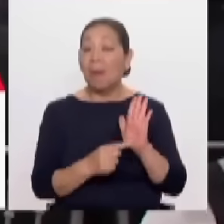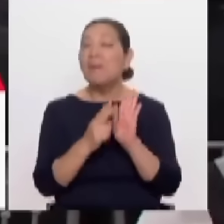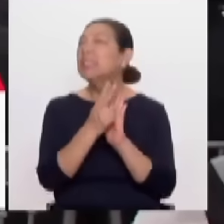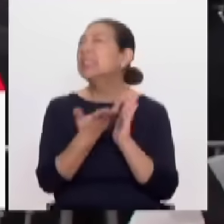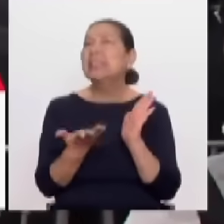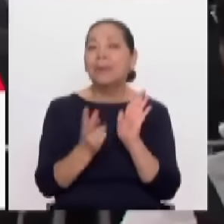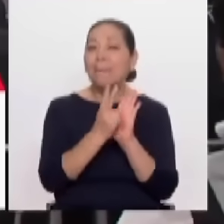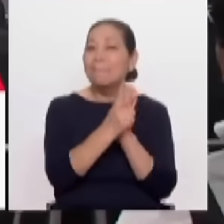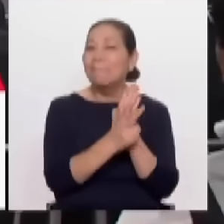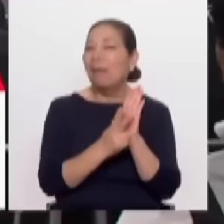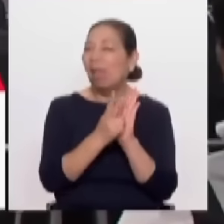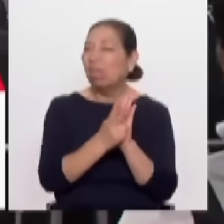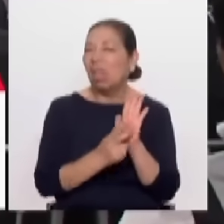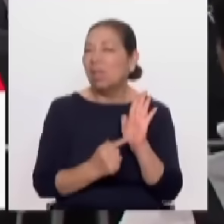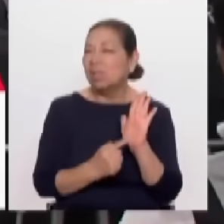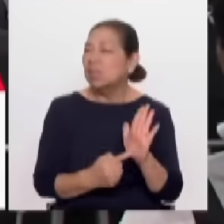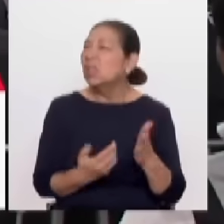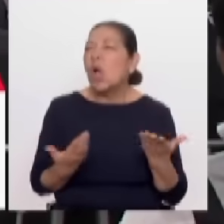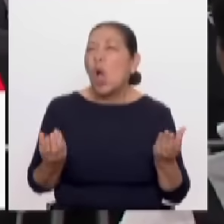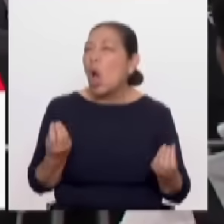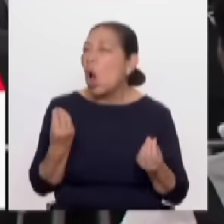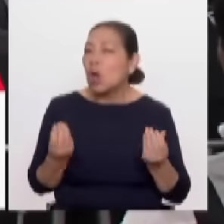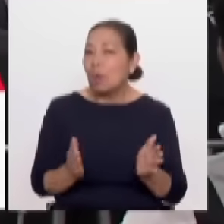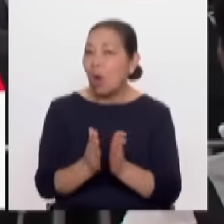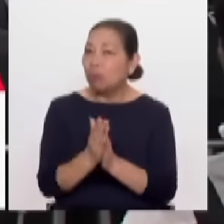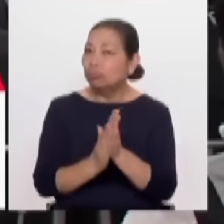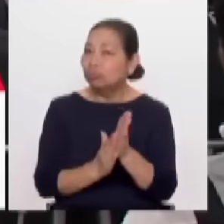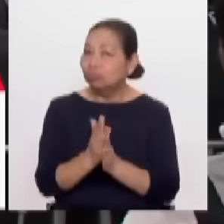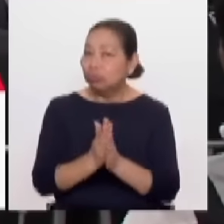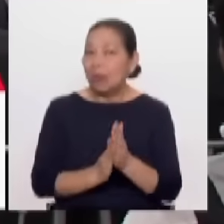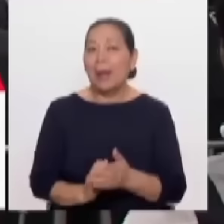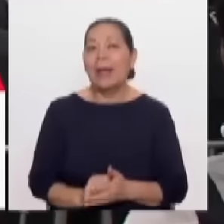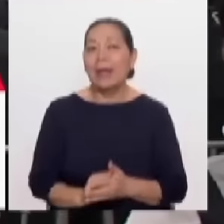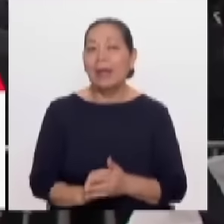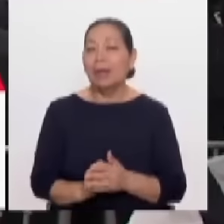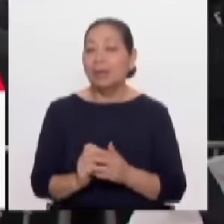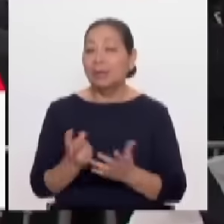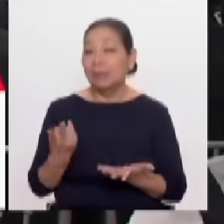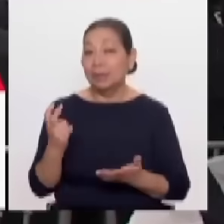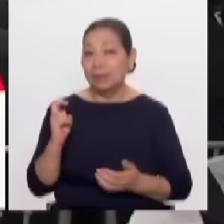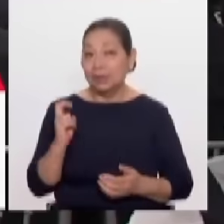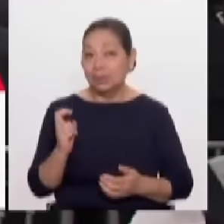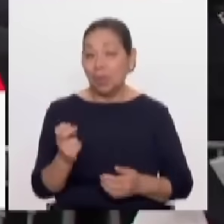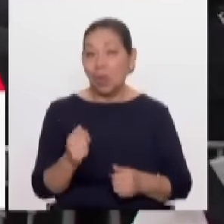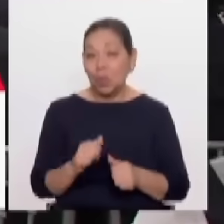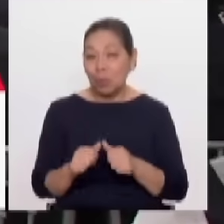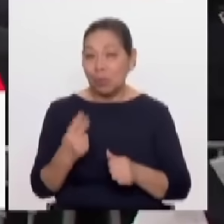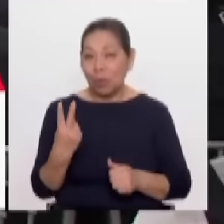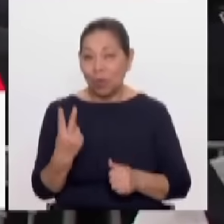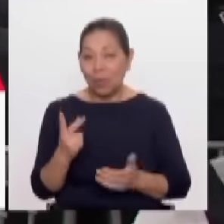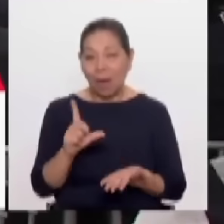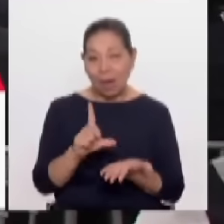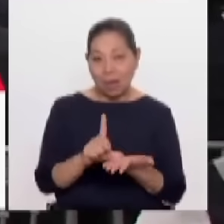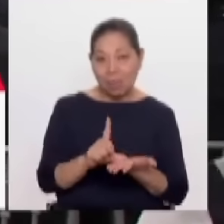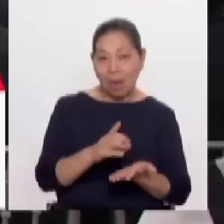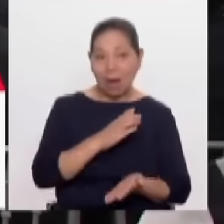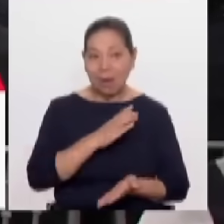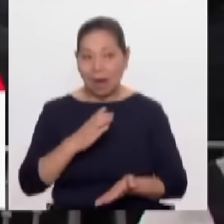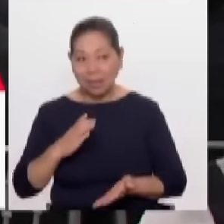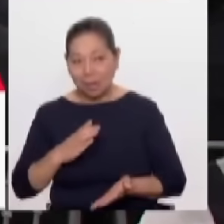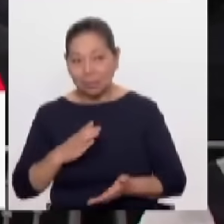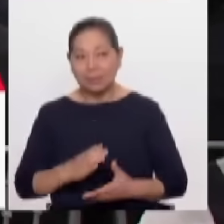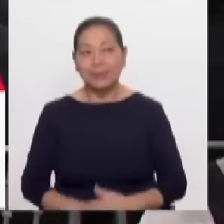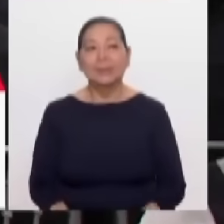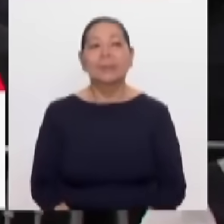video en donde se están mostrando los beneficios de la línea 2 Lima y Callao.